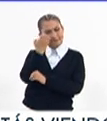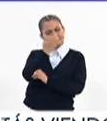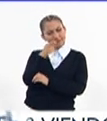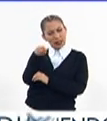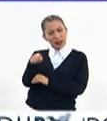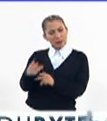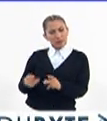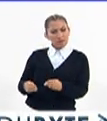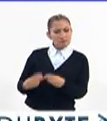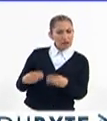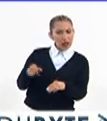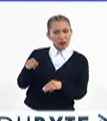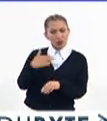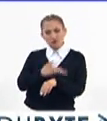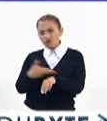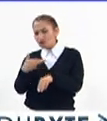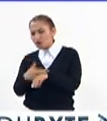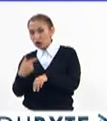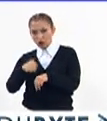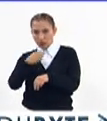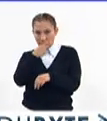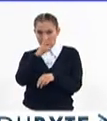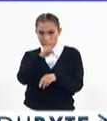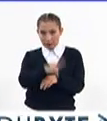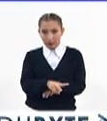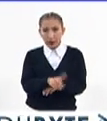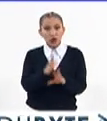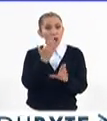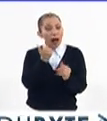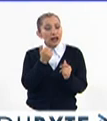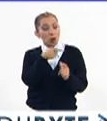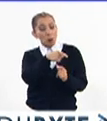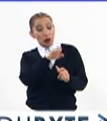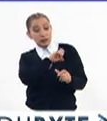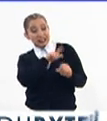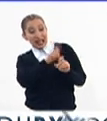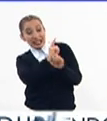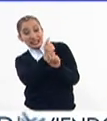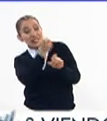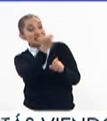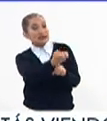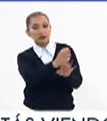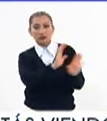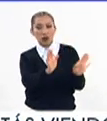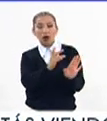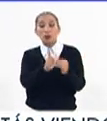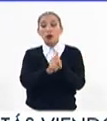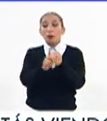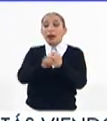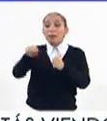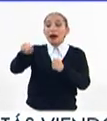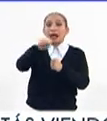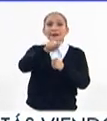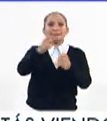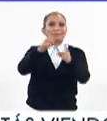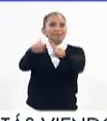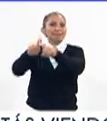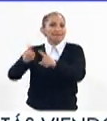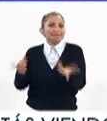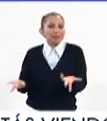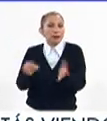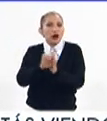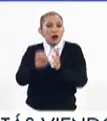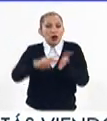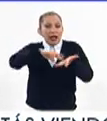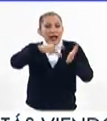el mercado y resolverlo. Aquí yo te diría realmente no hay un perfil específico porque los problemas son N, ¿no? O sea, podemos